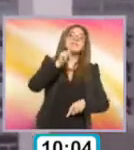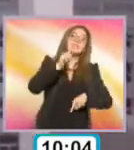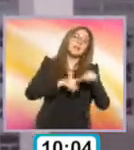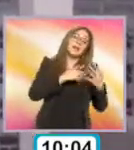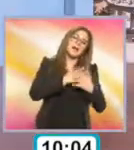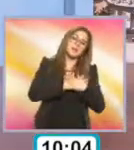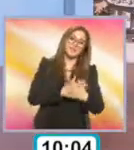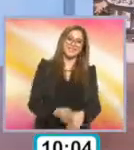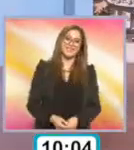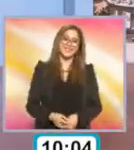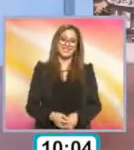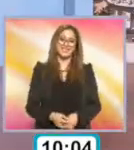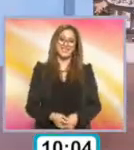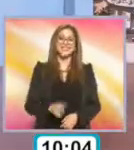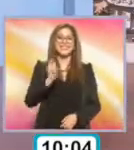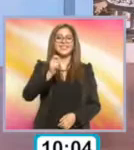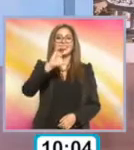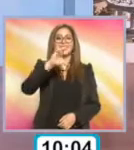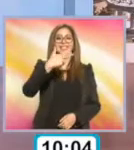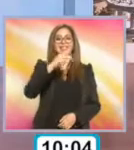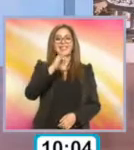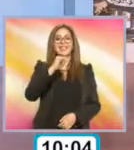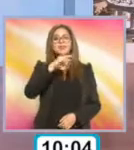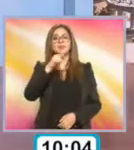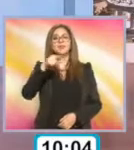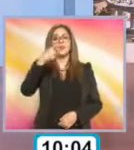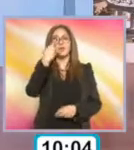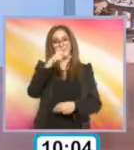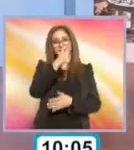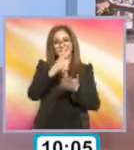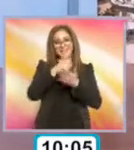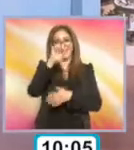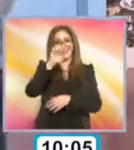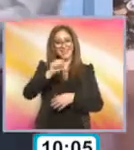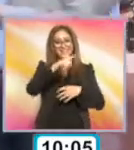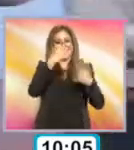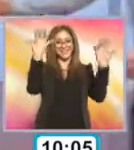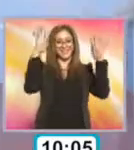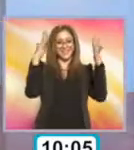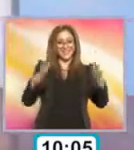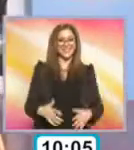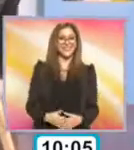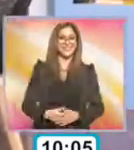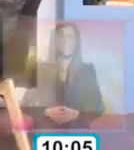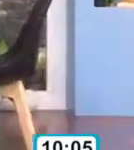escuchar el tema. El aplauso para Charly Mazzou, que está con nosotros en Tus Ciudades. ¡Adelante! Gracias.